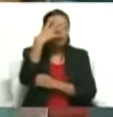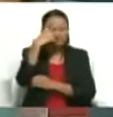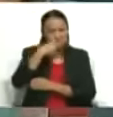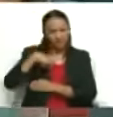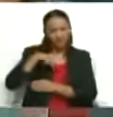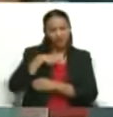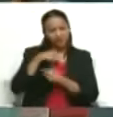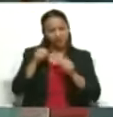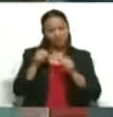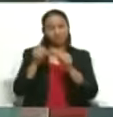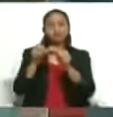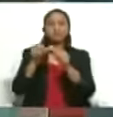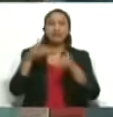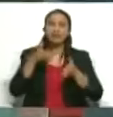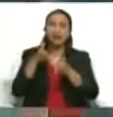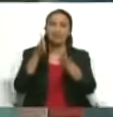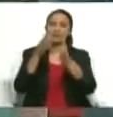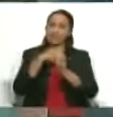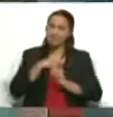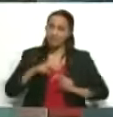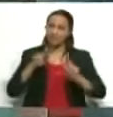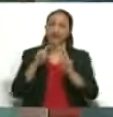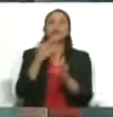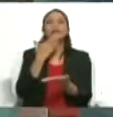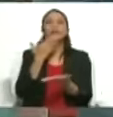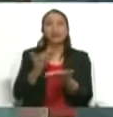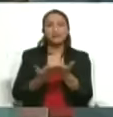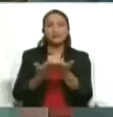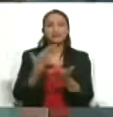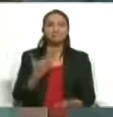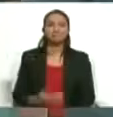llena de fortaleza y valentía. Gracias.